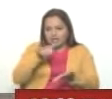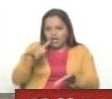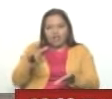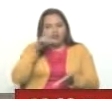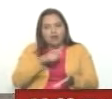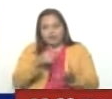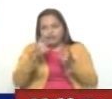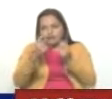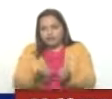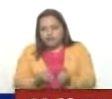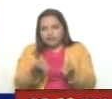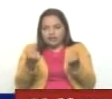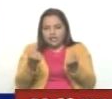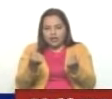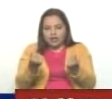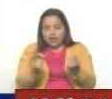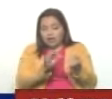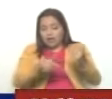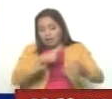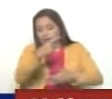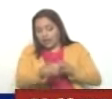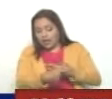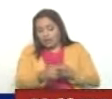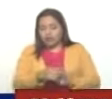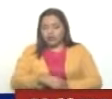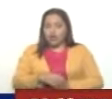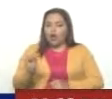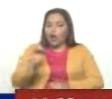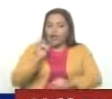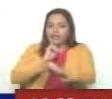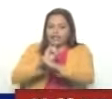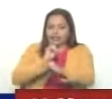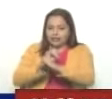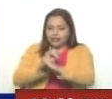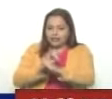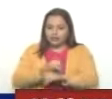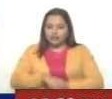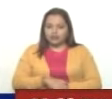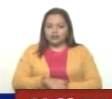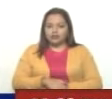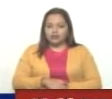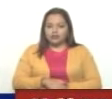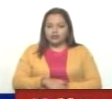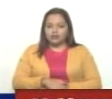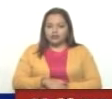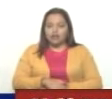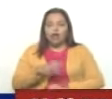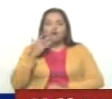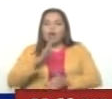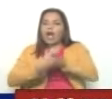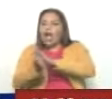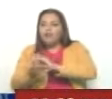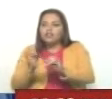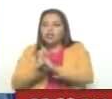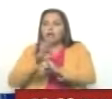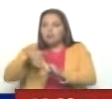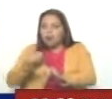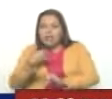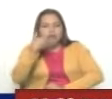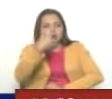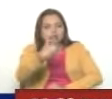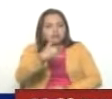a descontarlo ni de tu paquete de megas, ni lo vamos a cobrar. En caso de que se te acaben los megas, vas a poder seguir